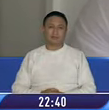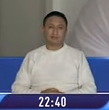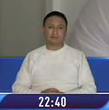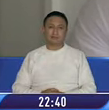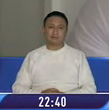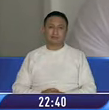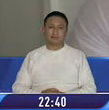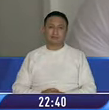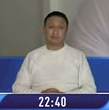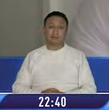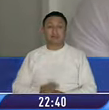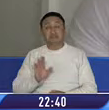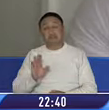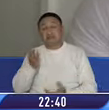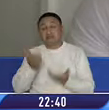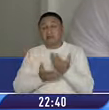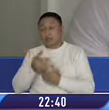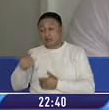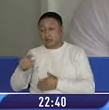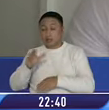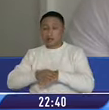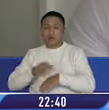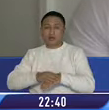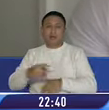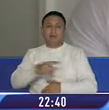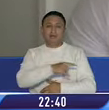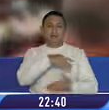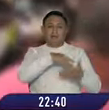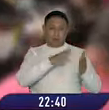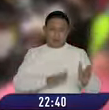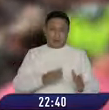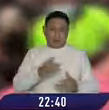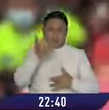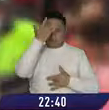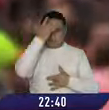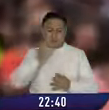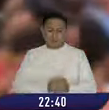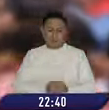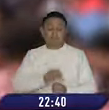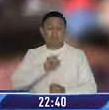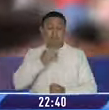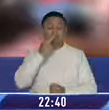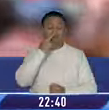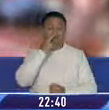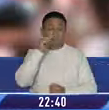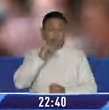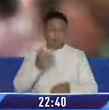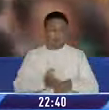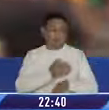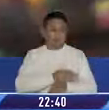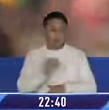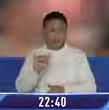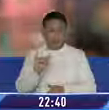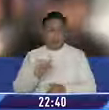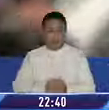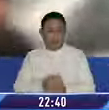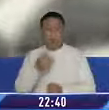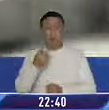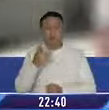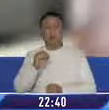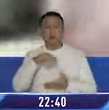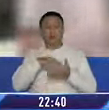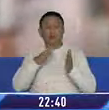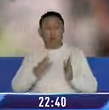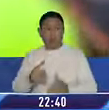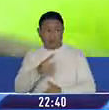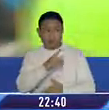que se presume que es el que ha sido que ha afectado a los estudiantes. En junio de este año también se registró un caso similar, 20 estudiantes de